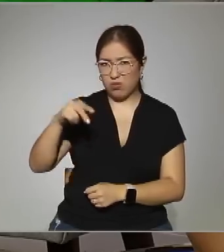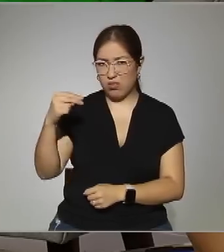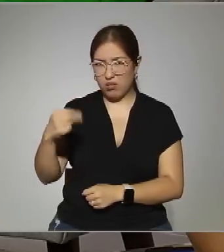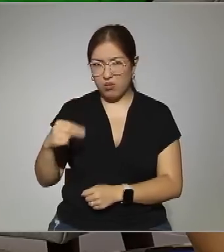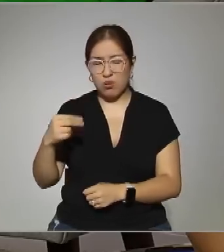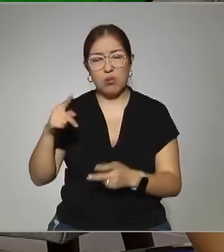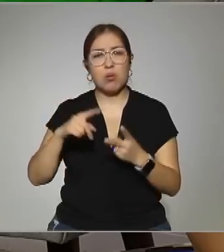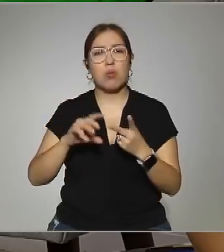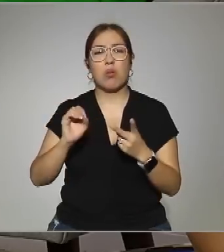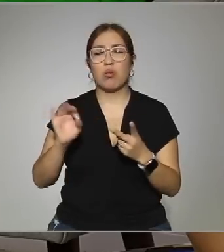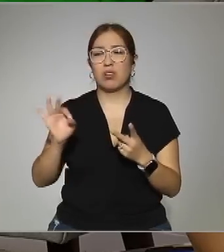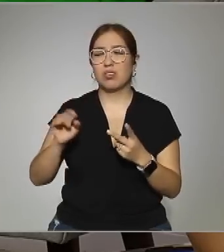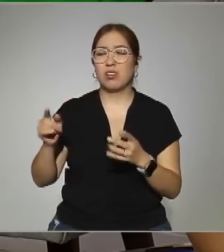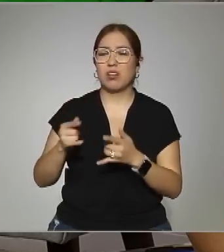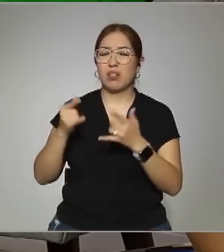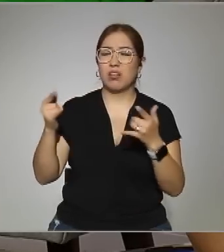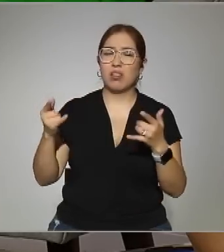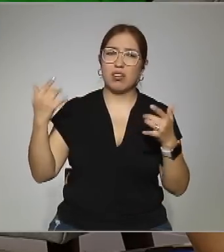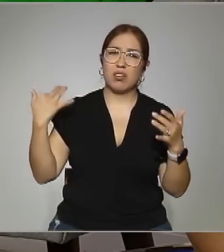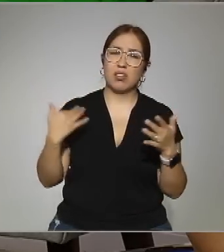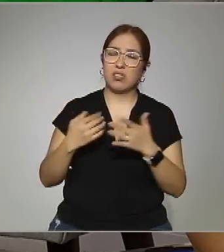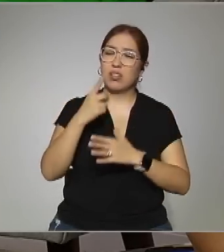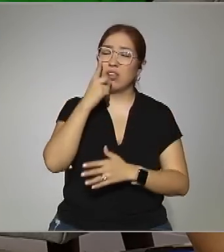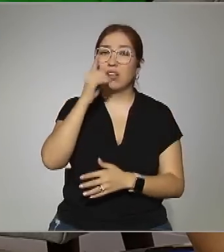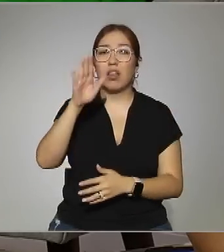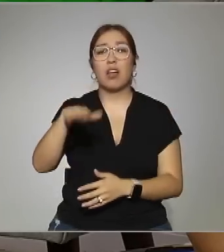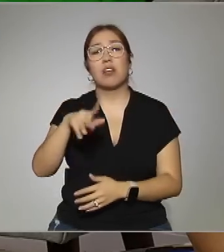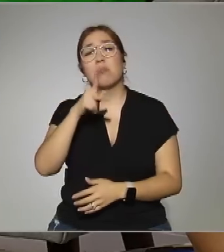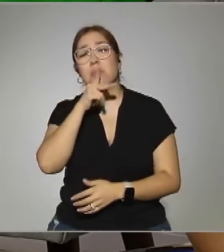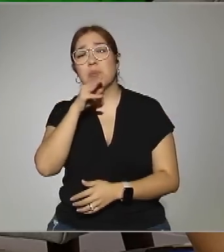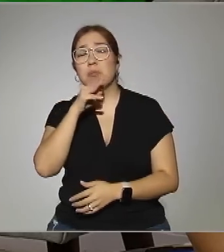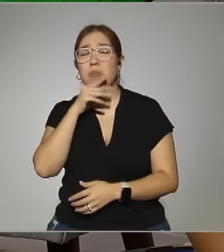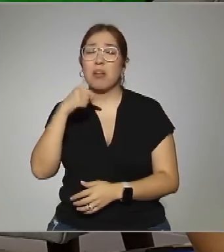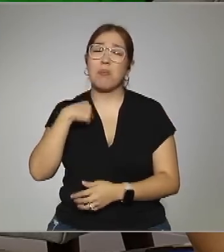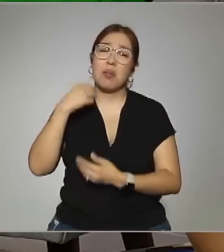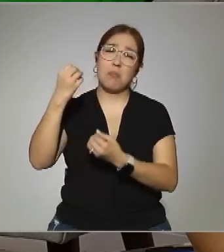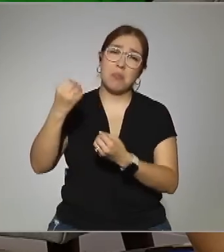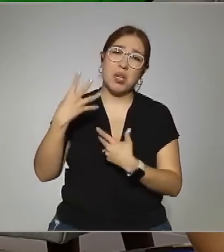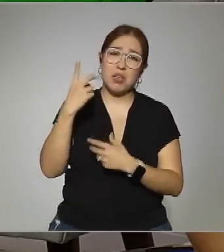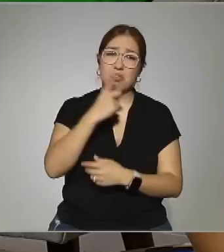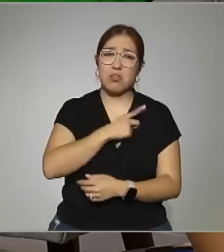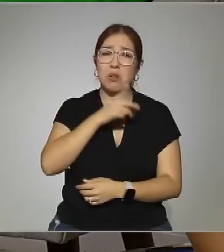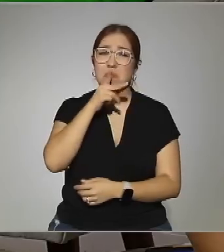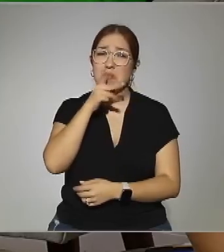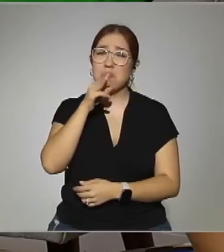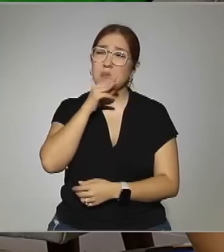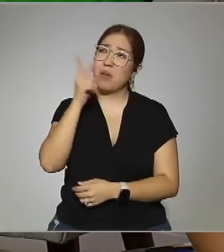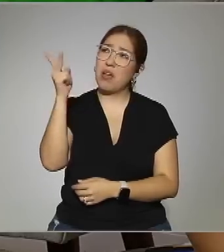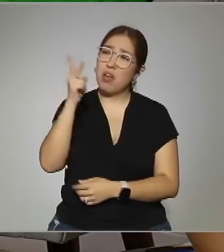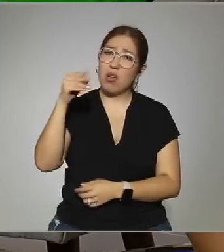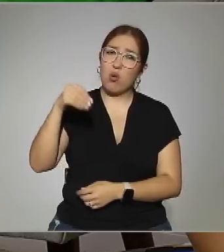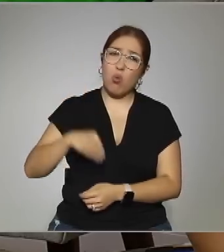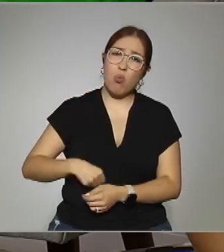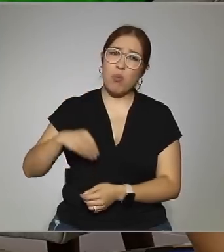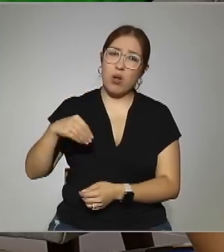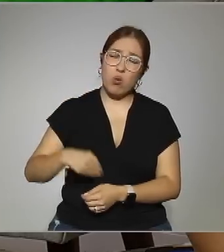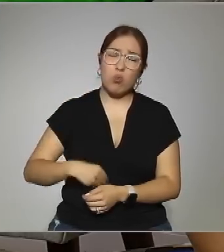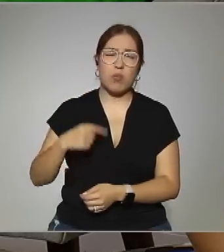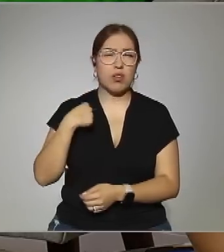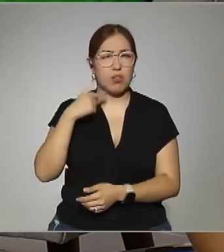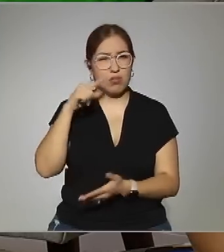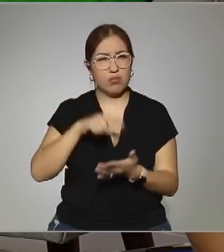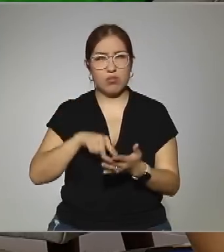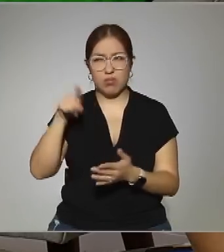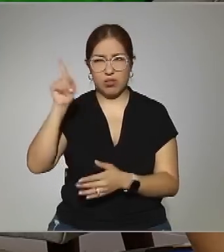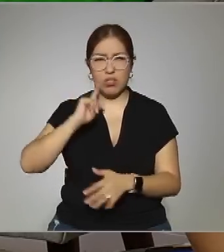como una historia donde decía, bueno, es que mis papás me dejaron sola, es que mis papás, y creo que hay un cambio ahí de posición en